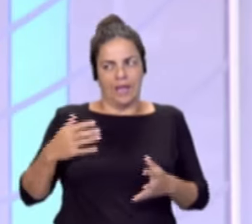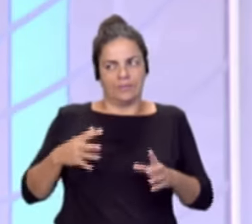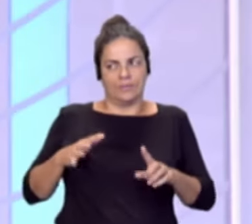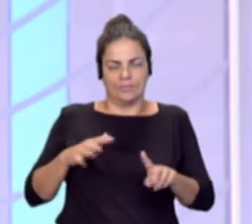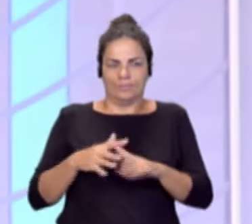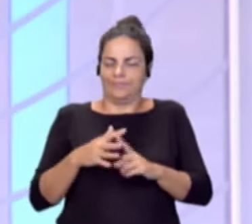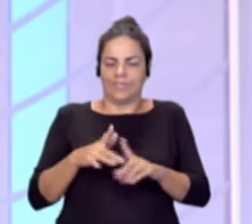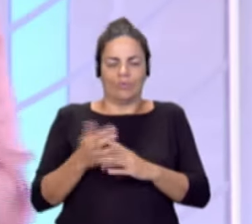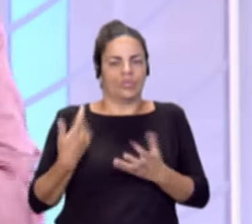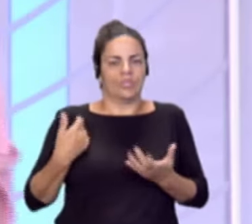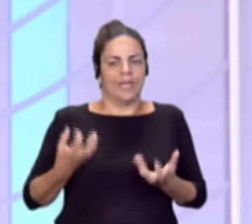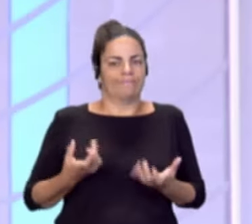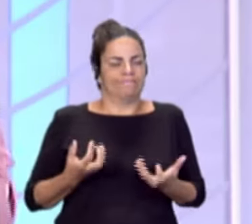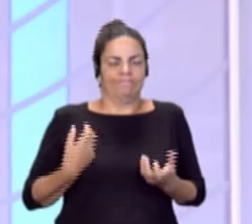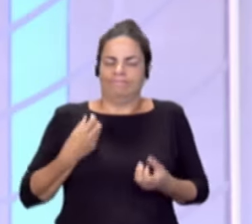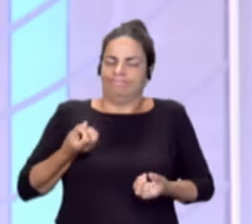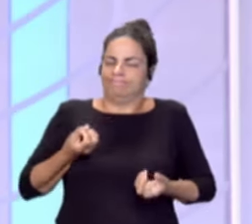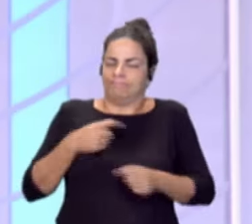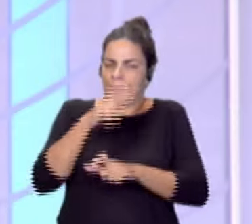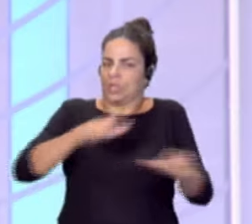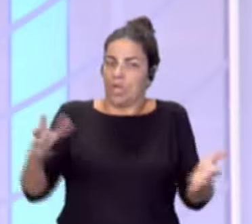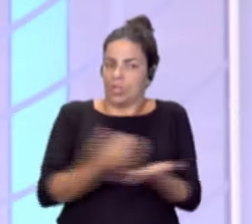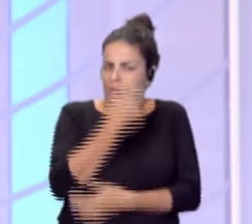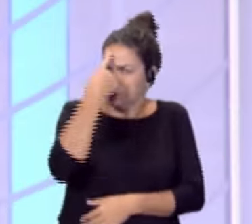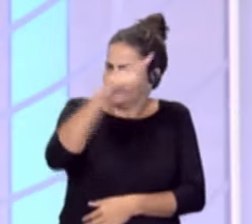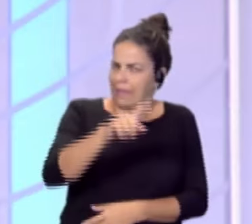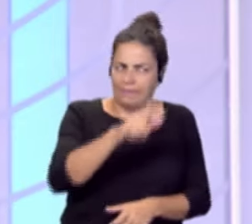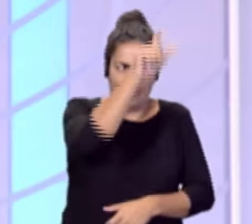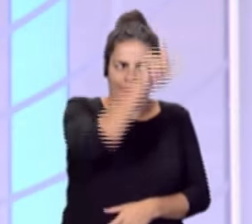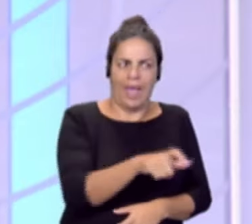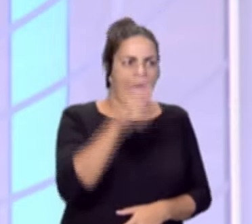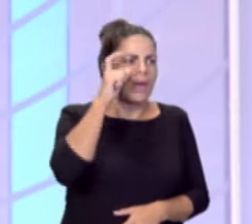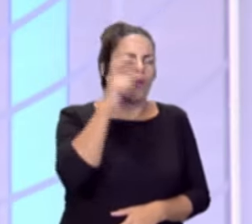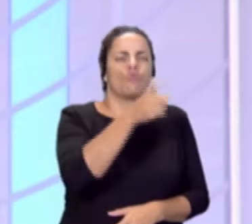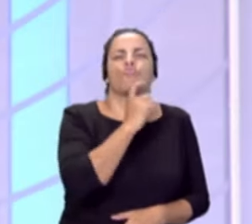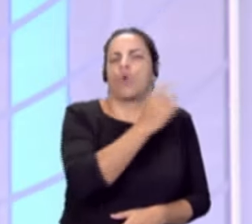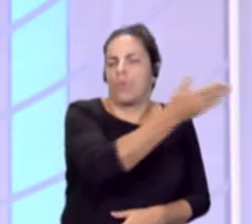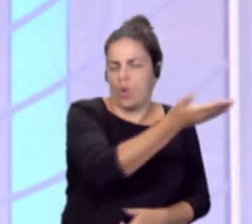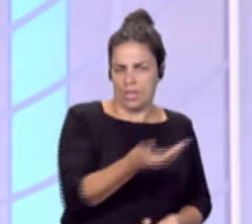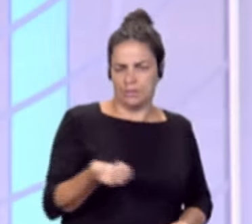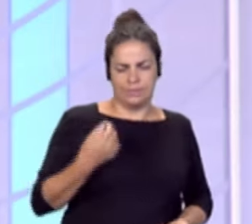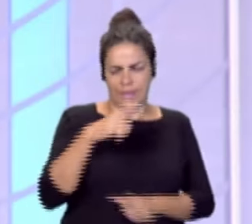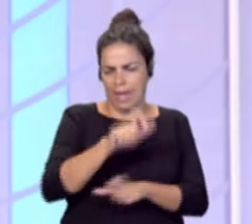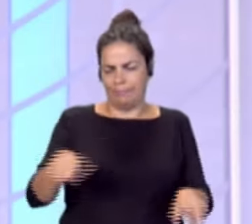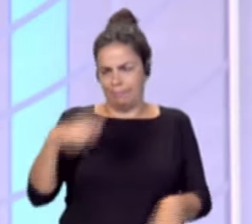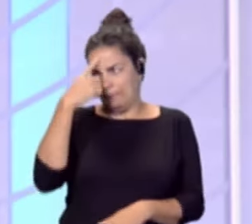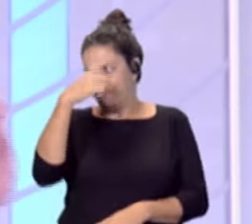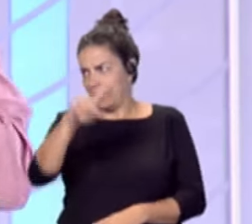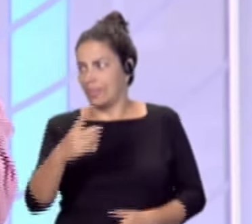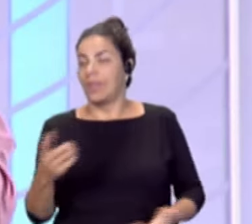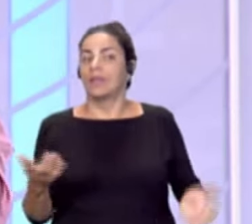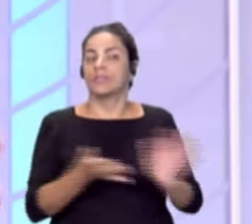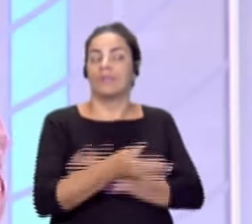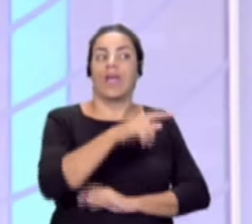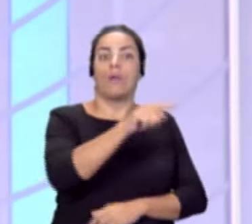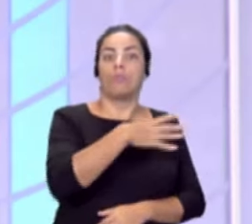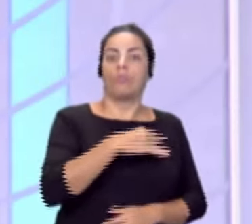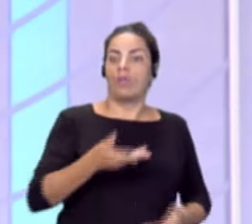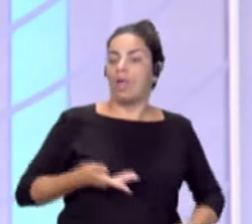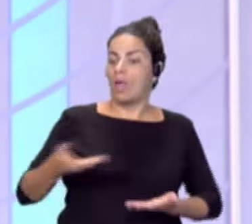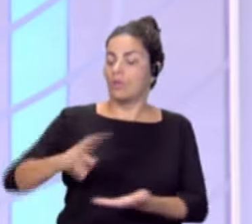a voces en el ámbito social de cómo era él, ¿no? Entonces ayuda a otras mujeres a